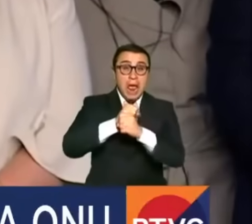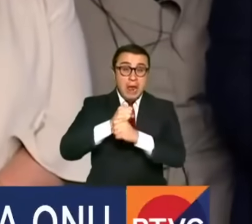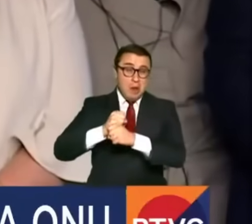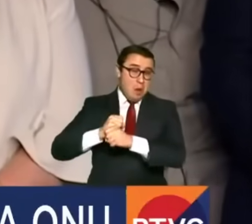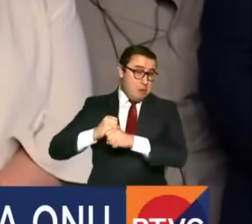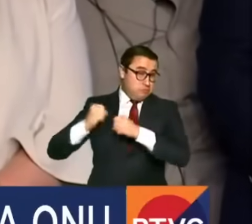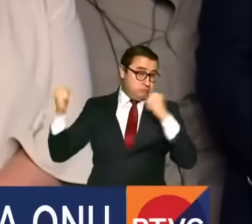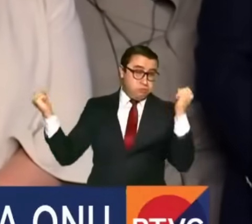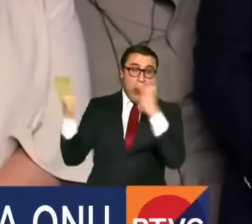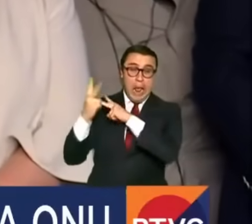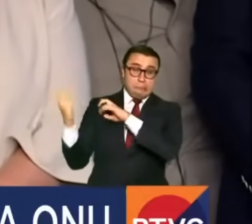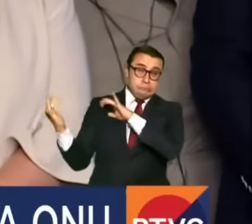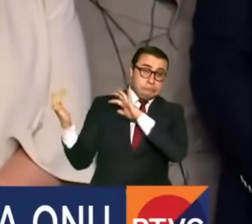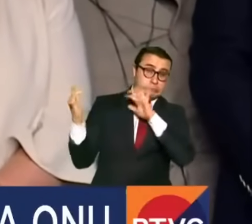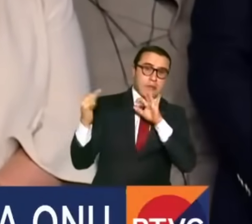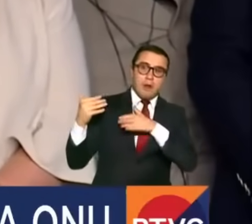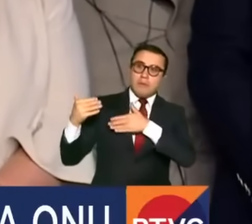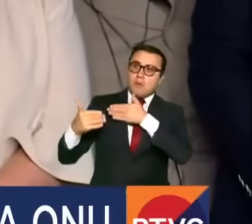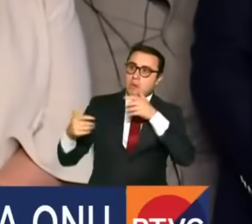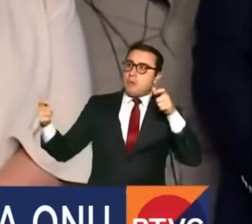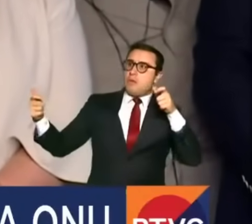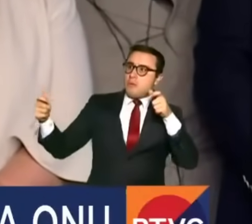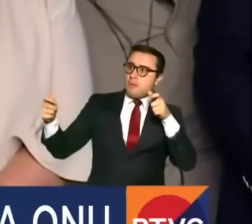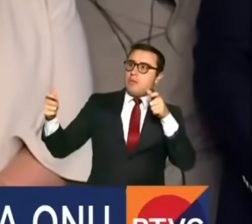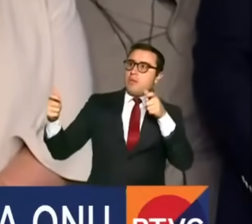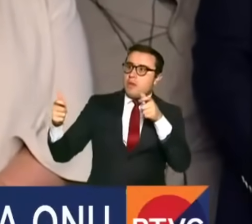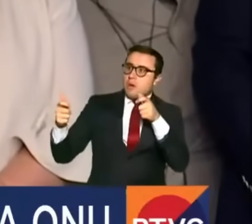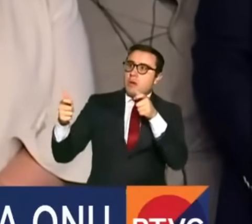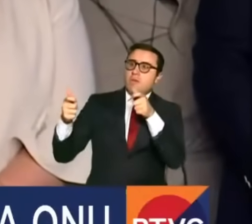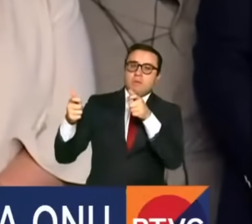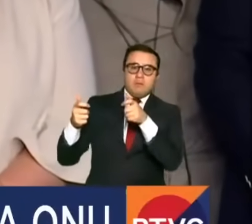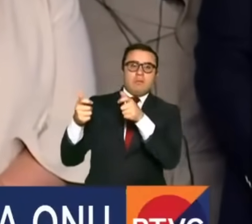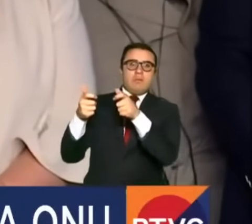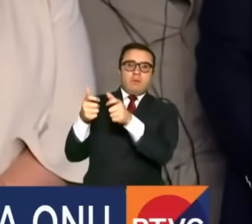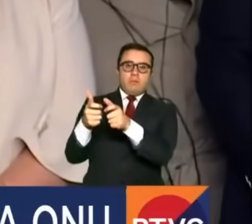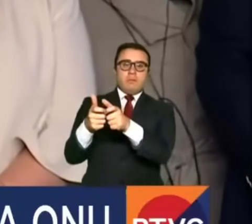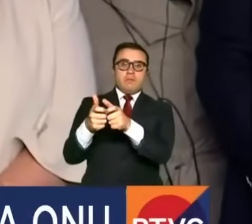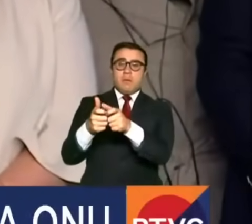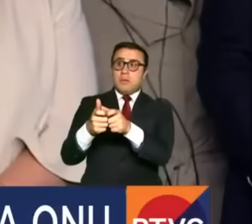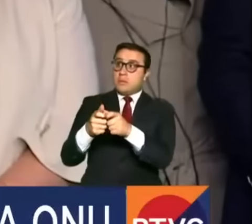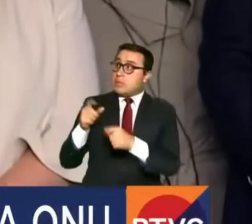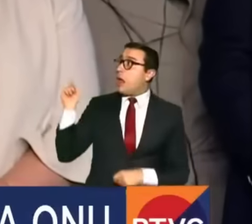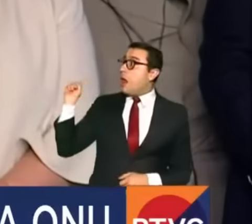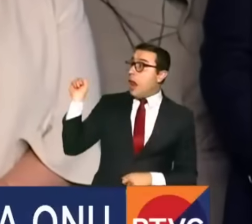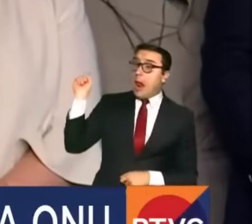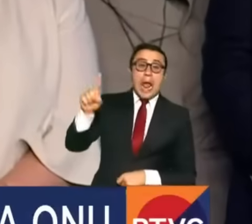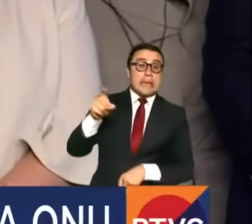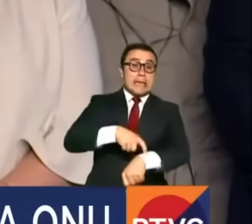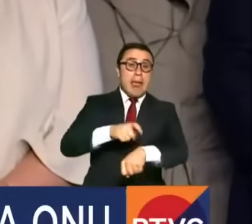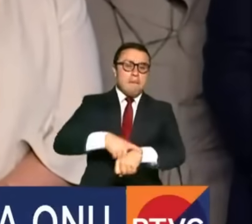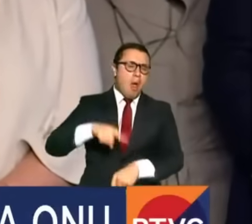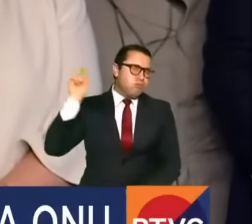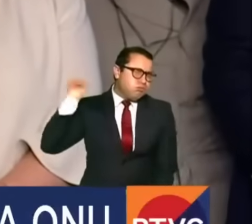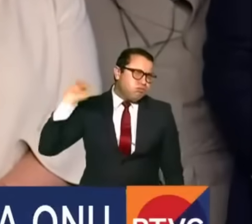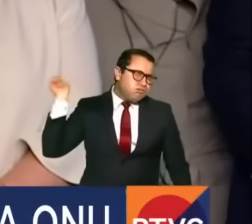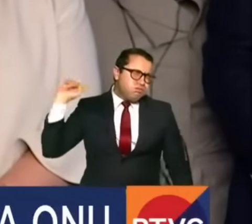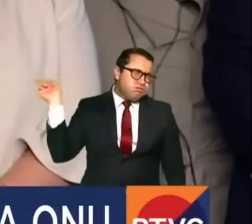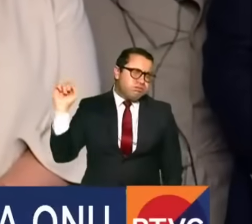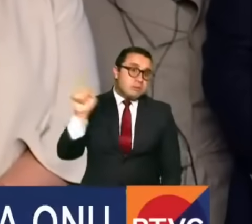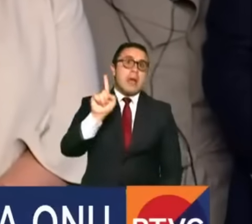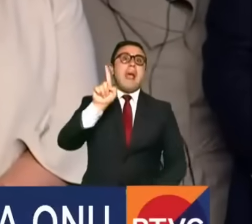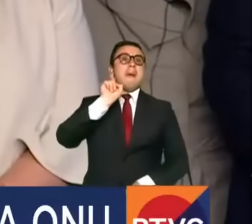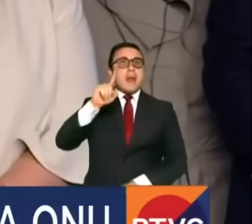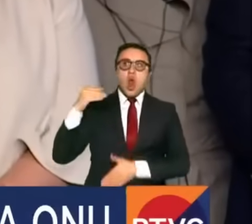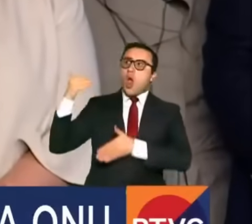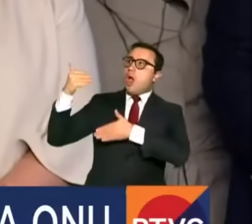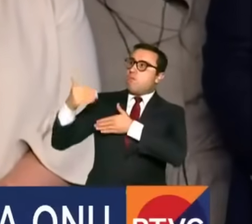disminuyendo. Periodo largo, pero constante disminución de su propia violencia. Y